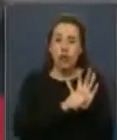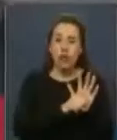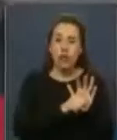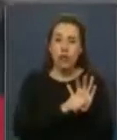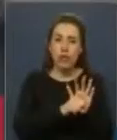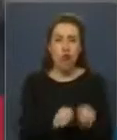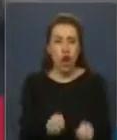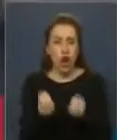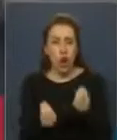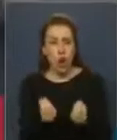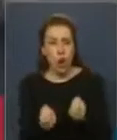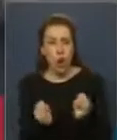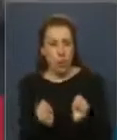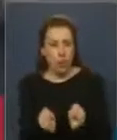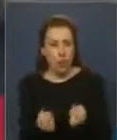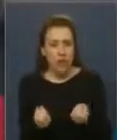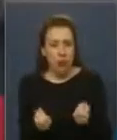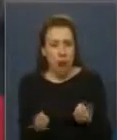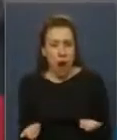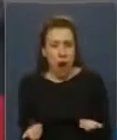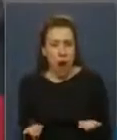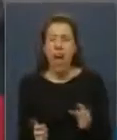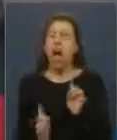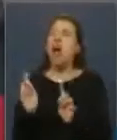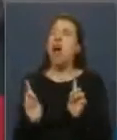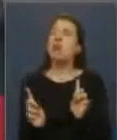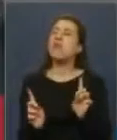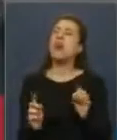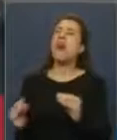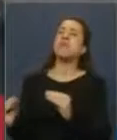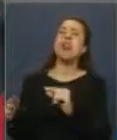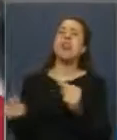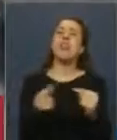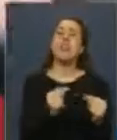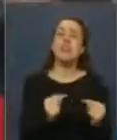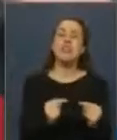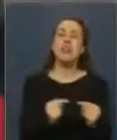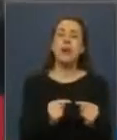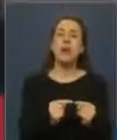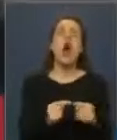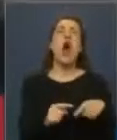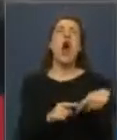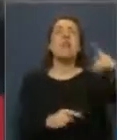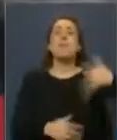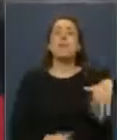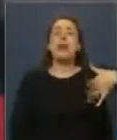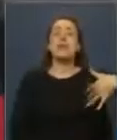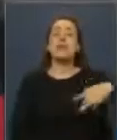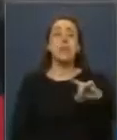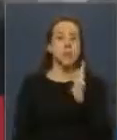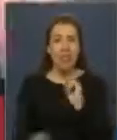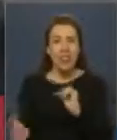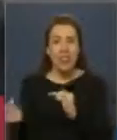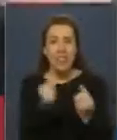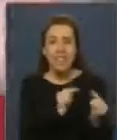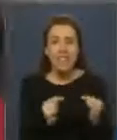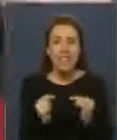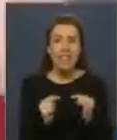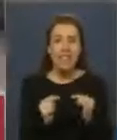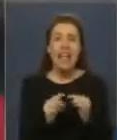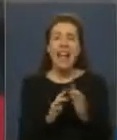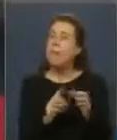Presidente, ¿cómo es posible que hoy día para algunos haya discusiones que estén por sobre el debate de lo que